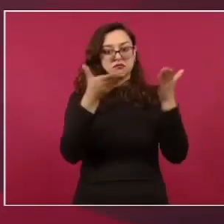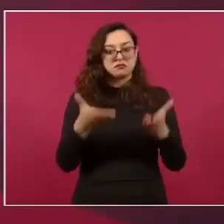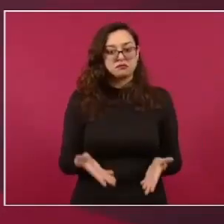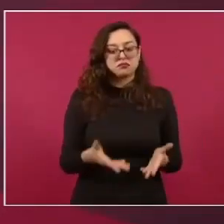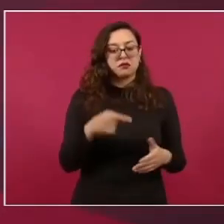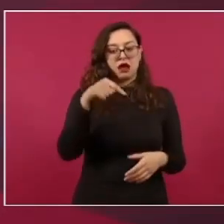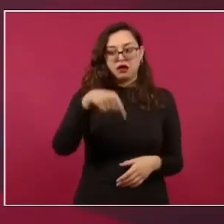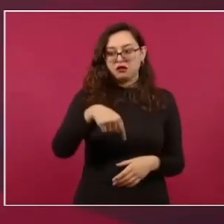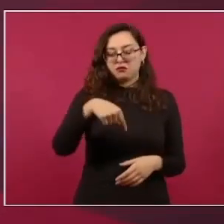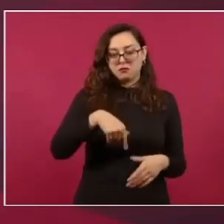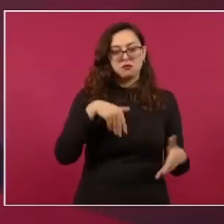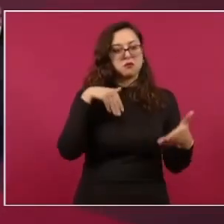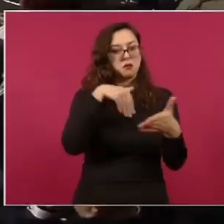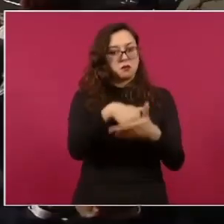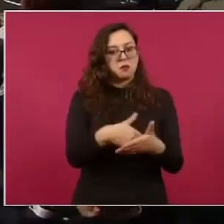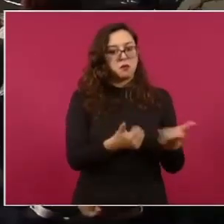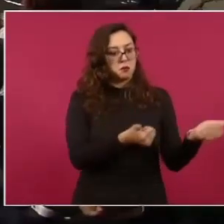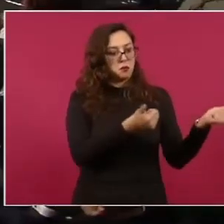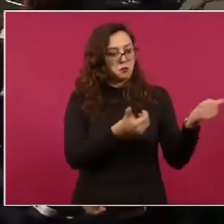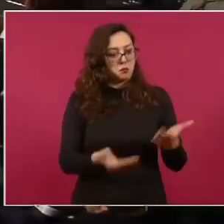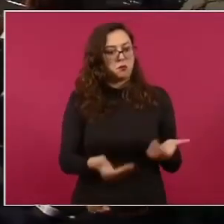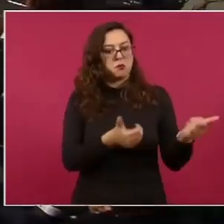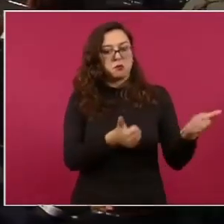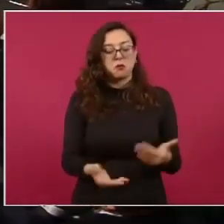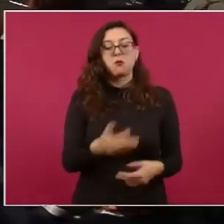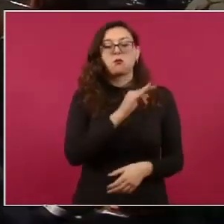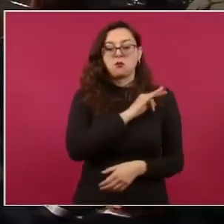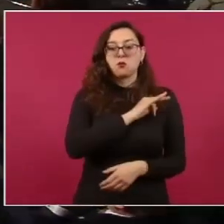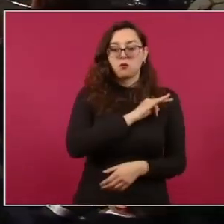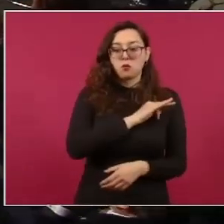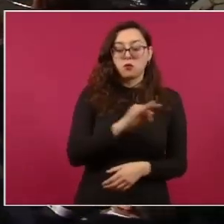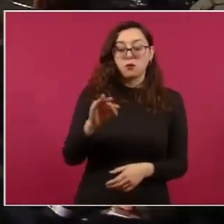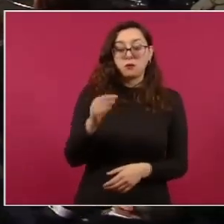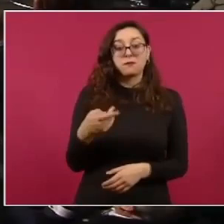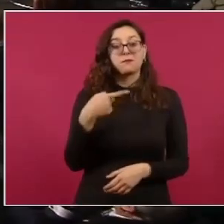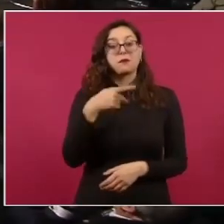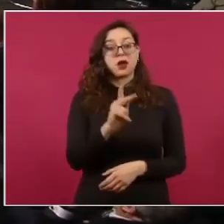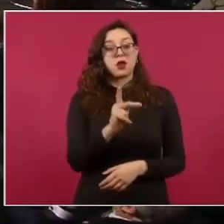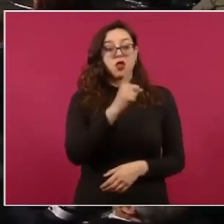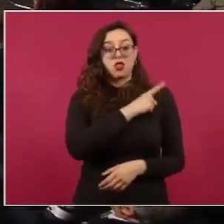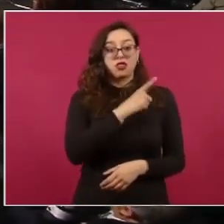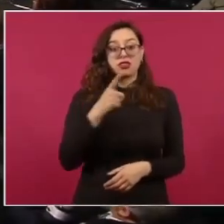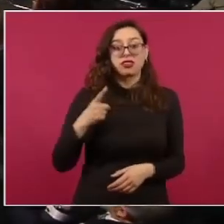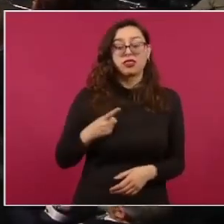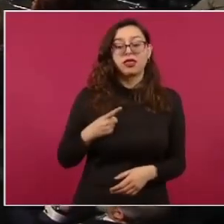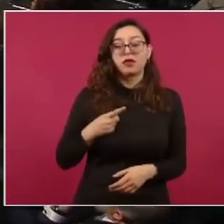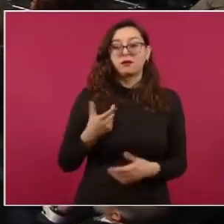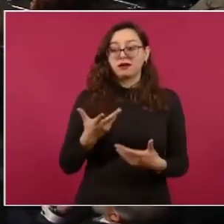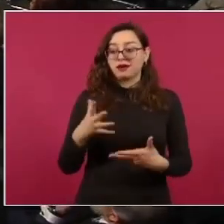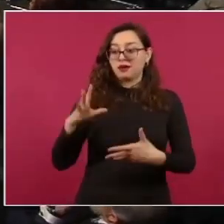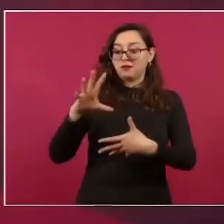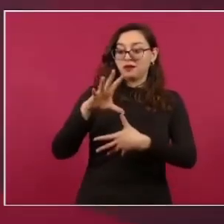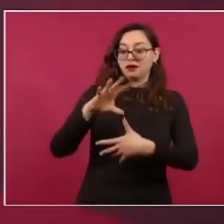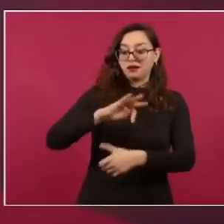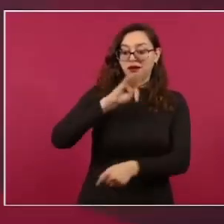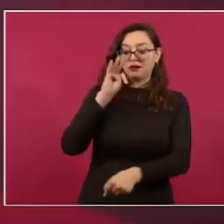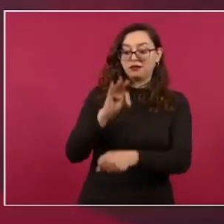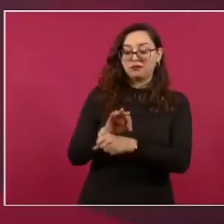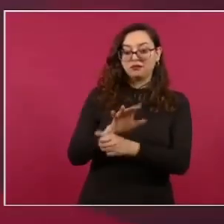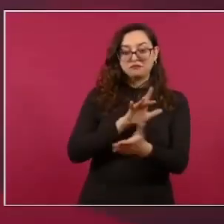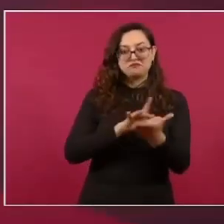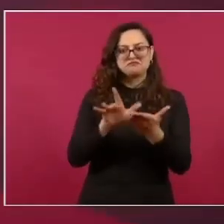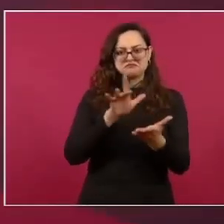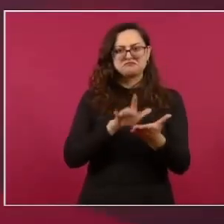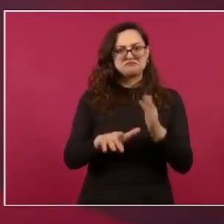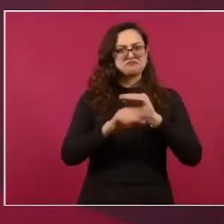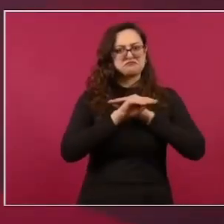aguas y puertos mexicanos, siempre y cuando pertenecieran a los países que contribuían a la defensa de América, y en su sección